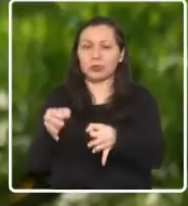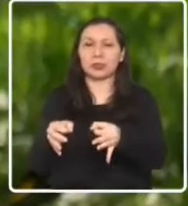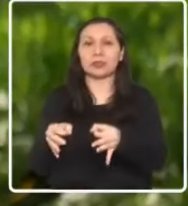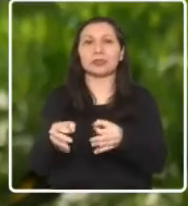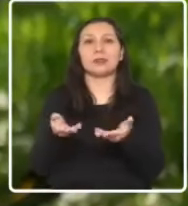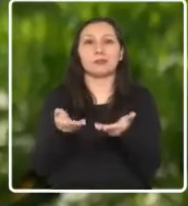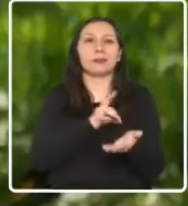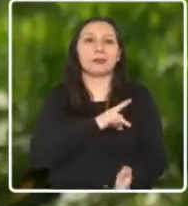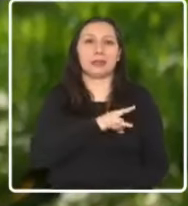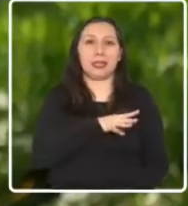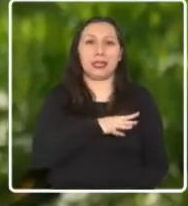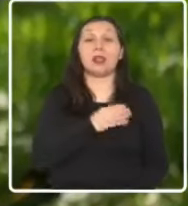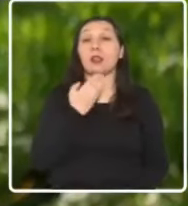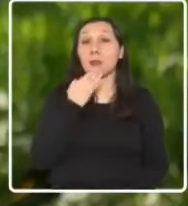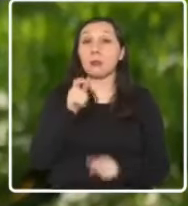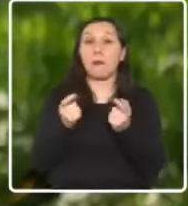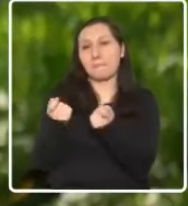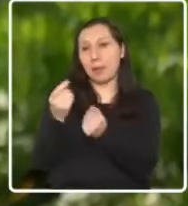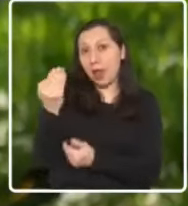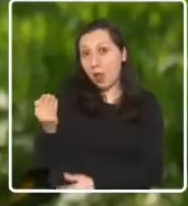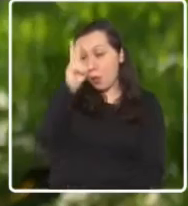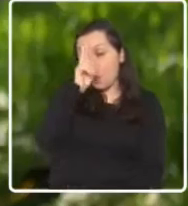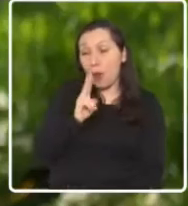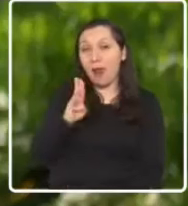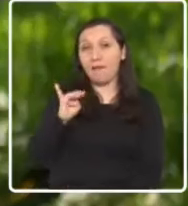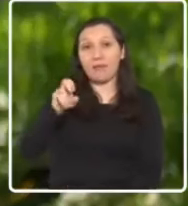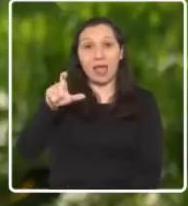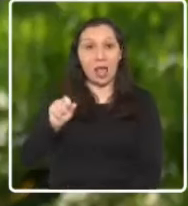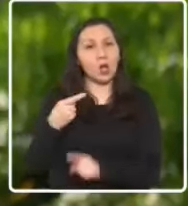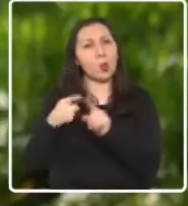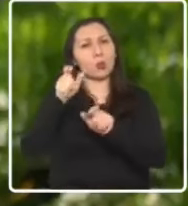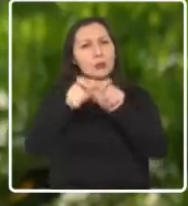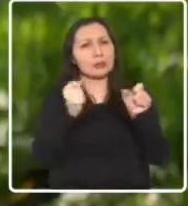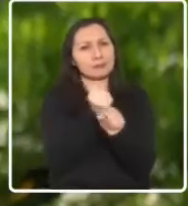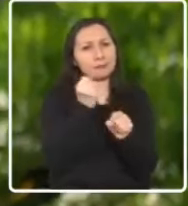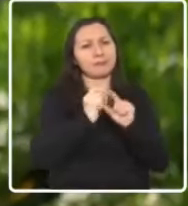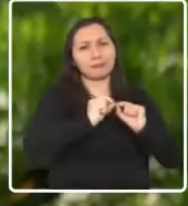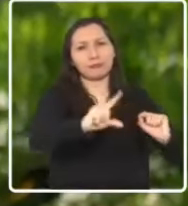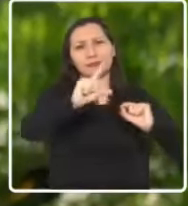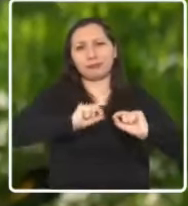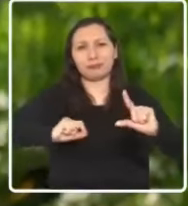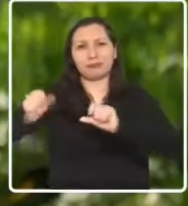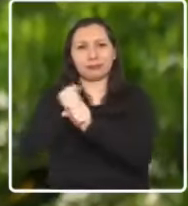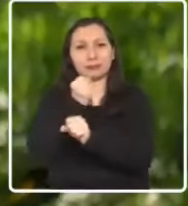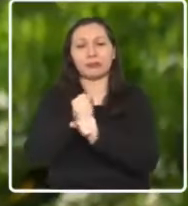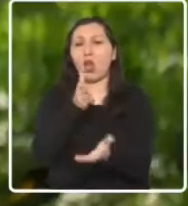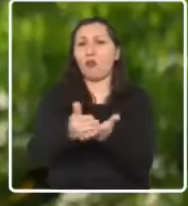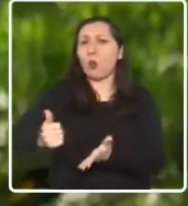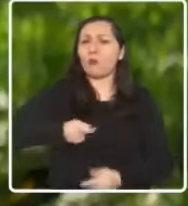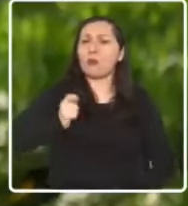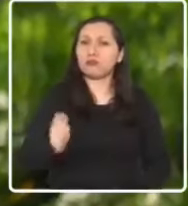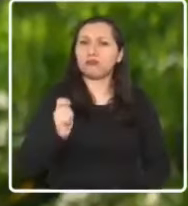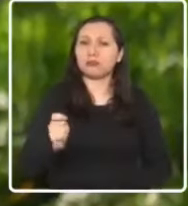con Chile y con quienes como Bianca y tantos otros emprendedores y emprendedoras cumplen con la obligación de pagar